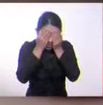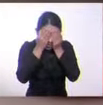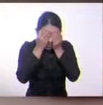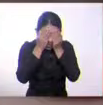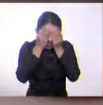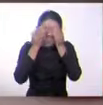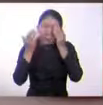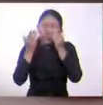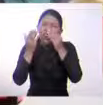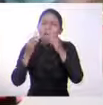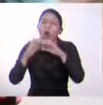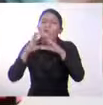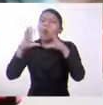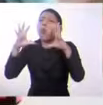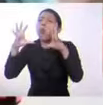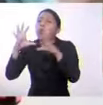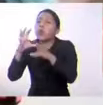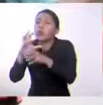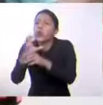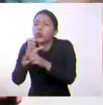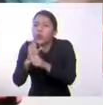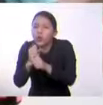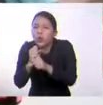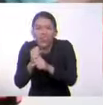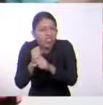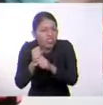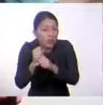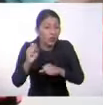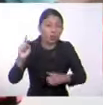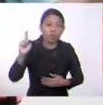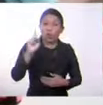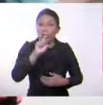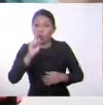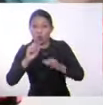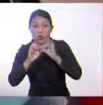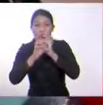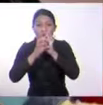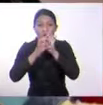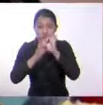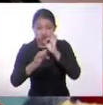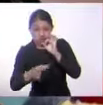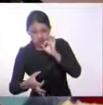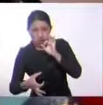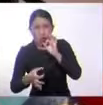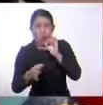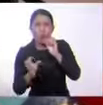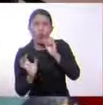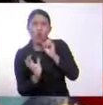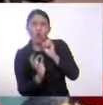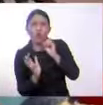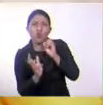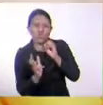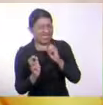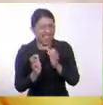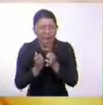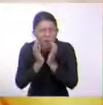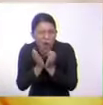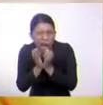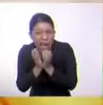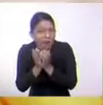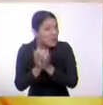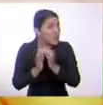¡Bombas inflándose! ¡Es un saguagua! ¿Es agua?